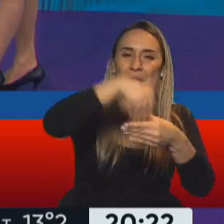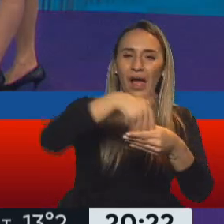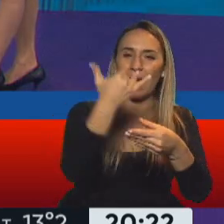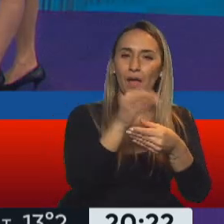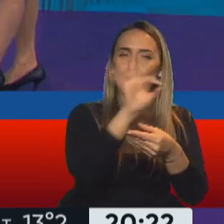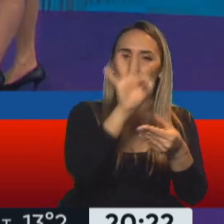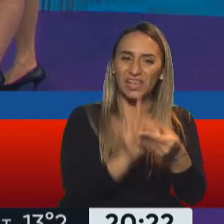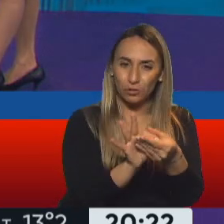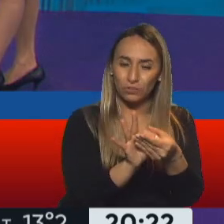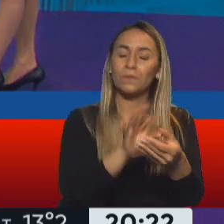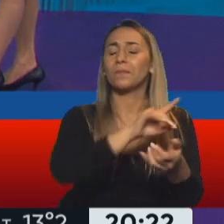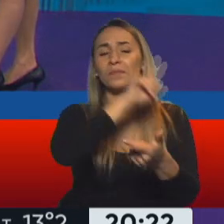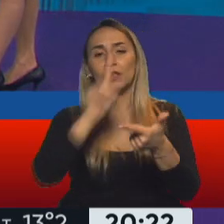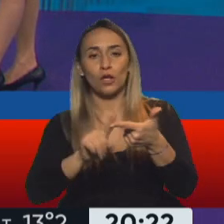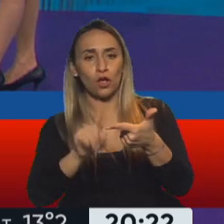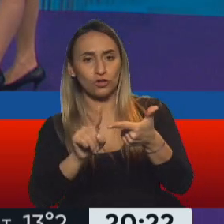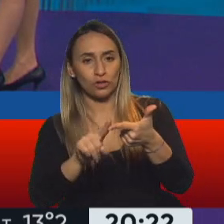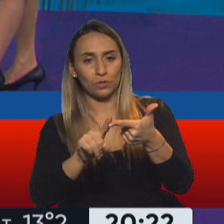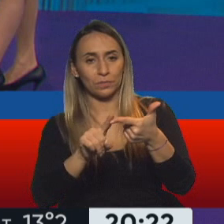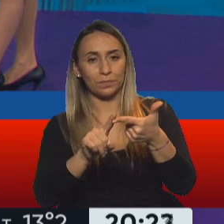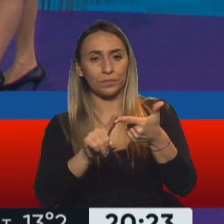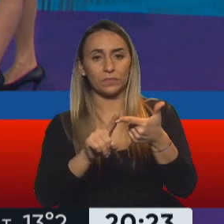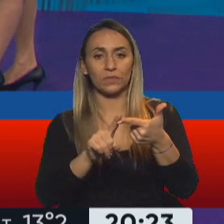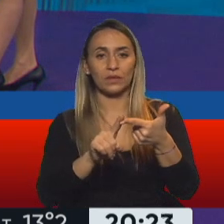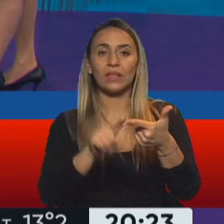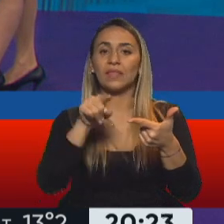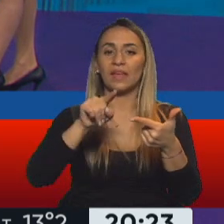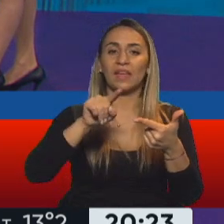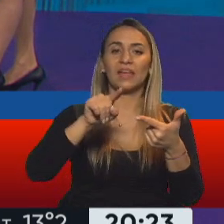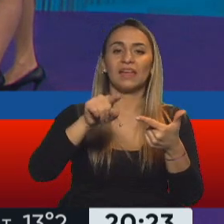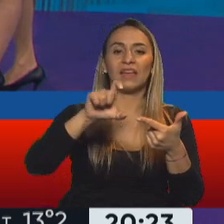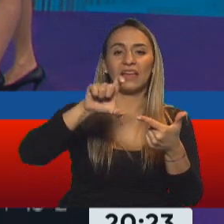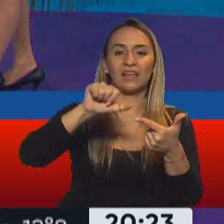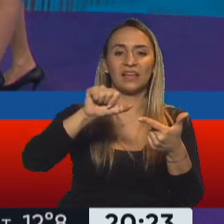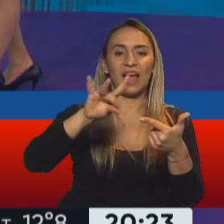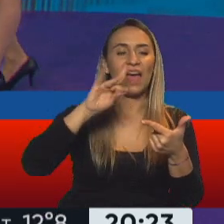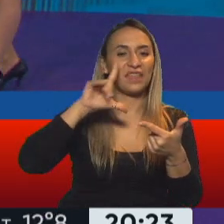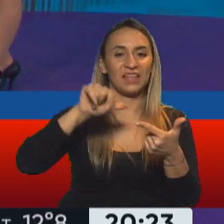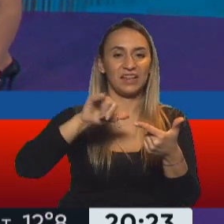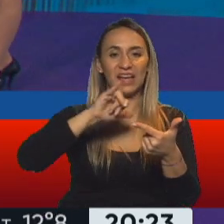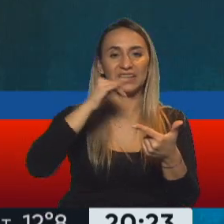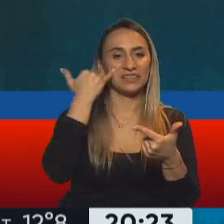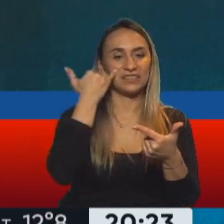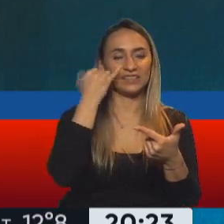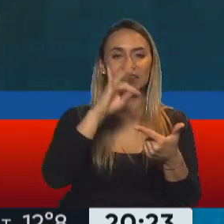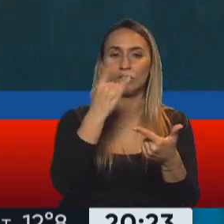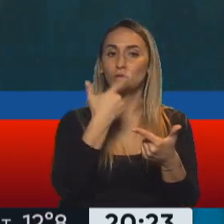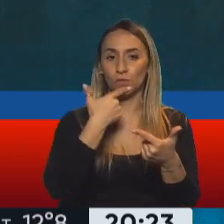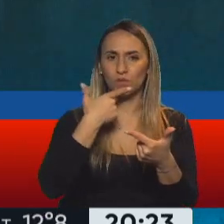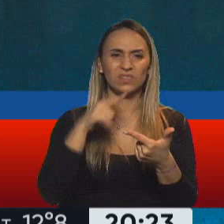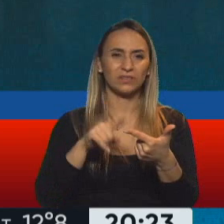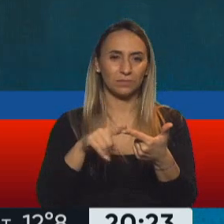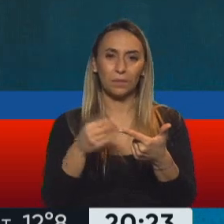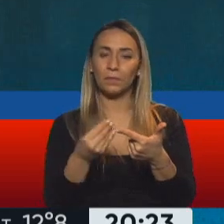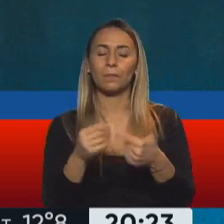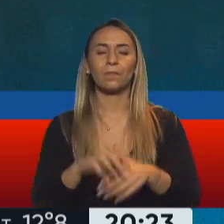Bharat Biotech, y la otra es de Sidus Cadila, que es una DNA, de antígeno formado